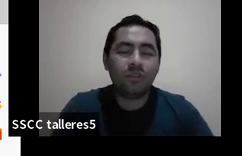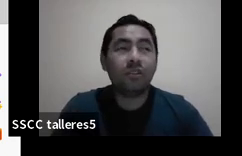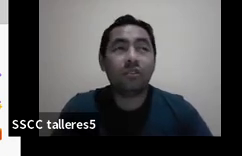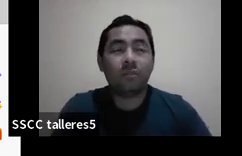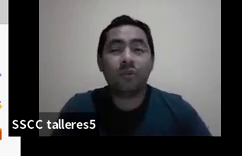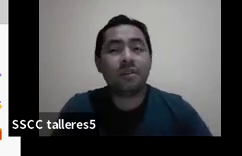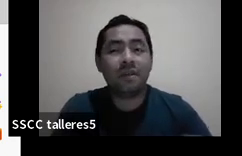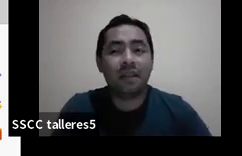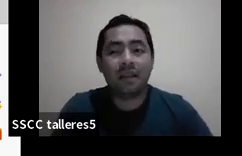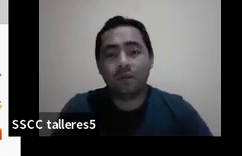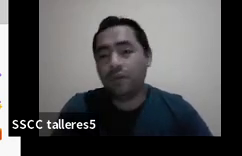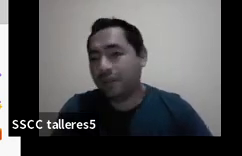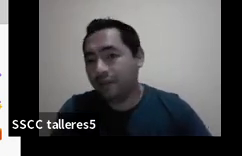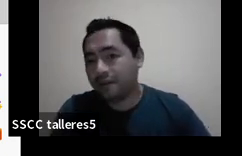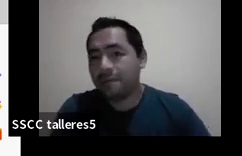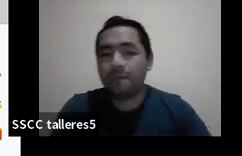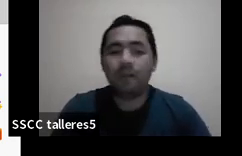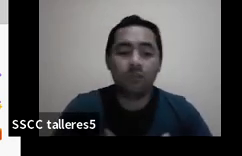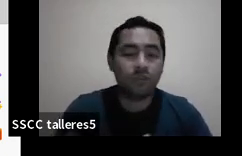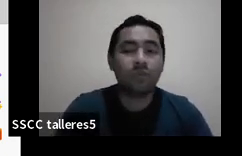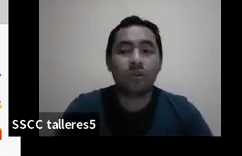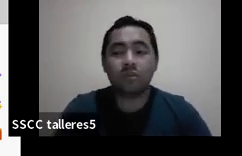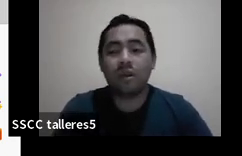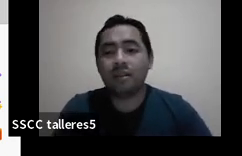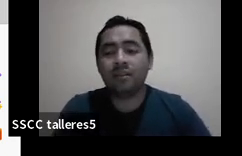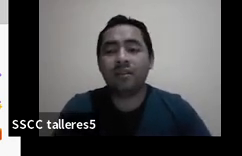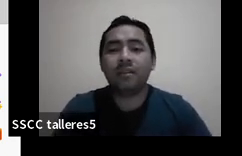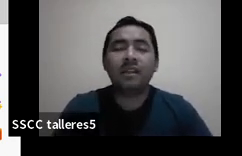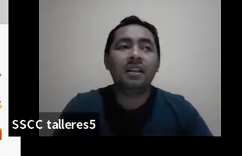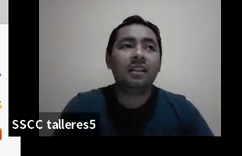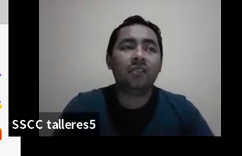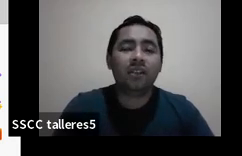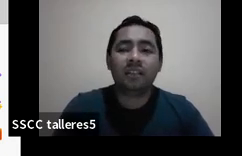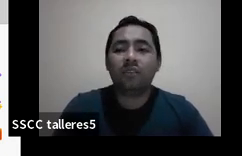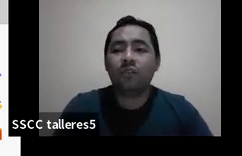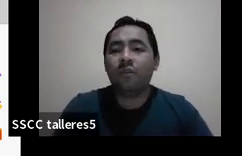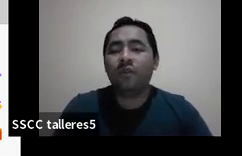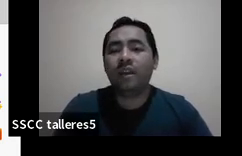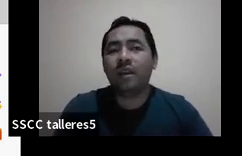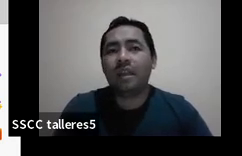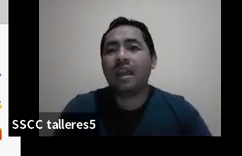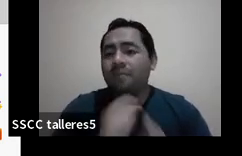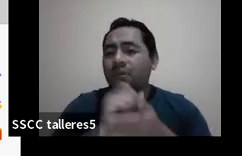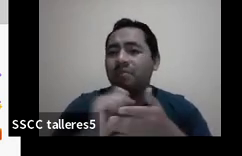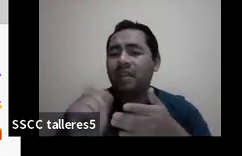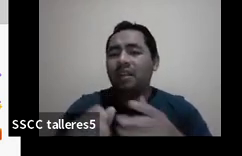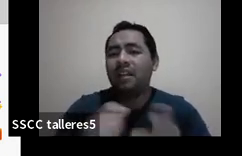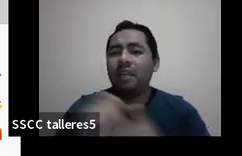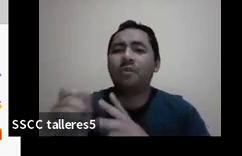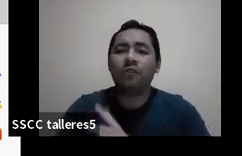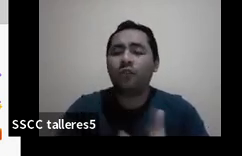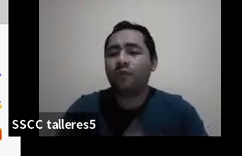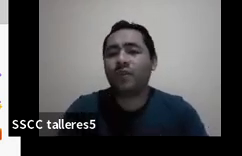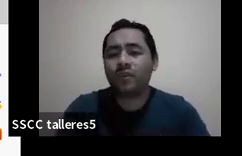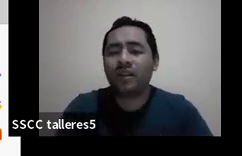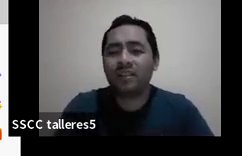eso muchos de ellos tampoco saben leer o escribir, los sordos visogestuales. Entonces, No es que tanto, no es que ya pues le